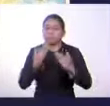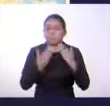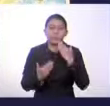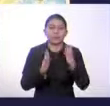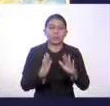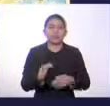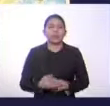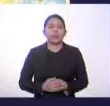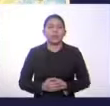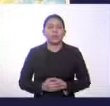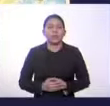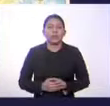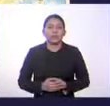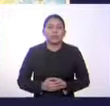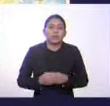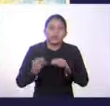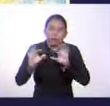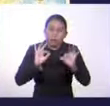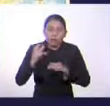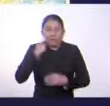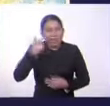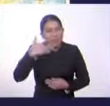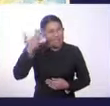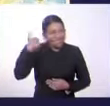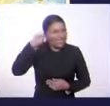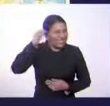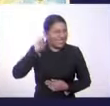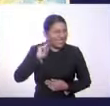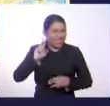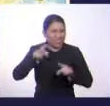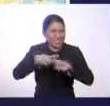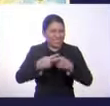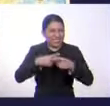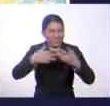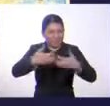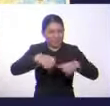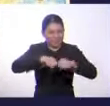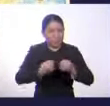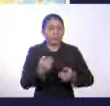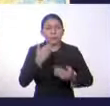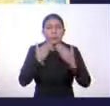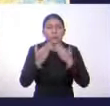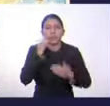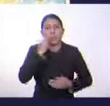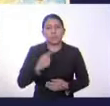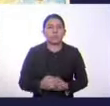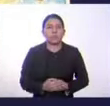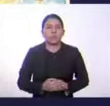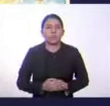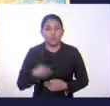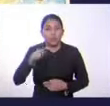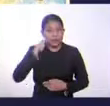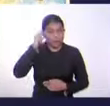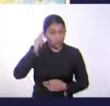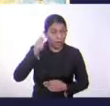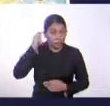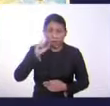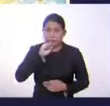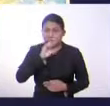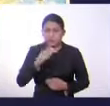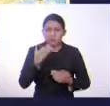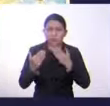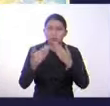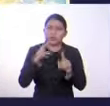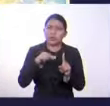algunas particularidades del caso de Gabriel. Muy bien. En el caso de Gabriel, ya con este elemento teórico que ya hemos